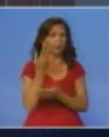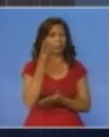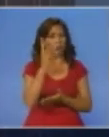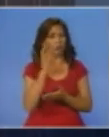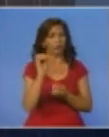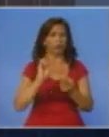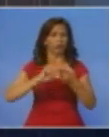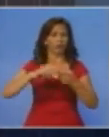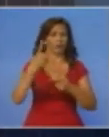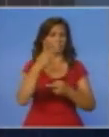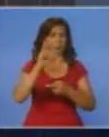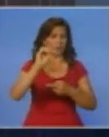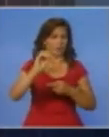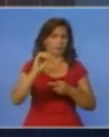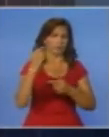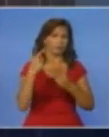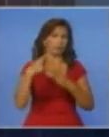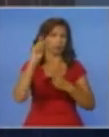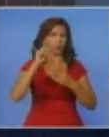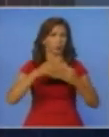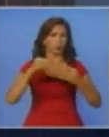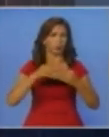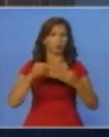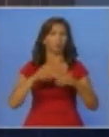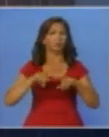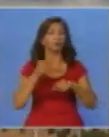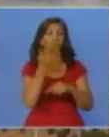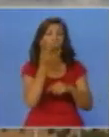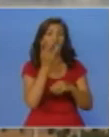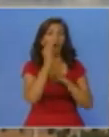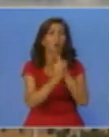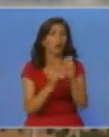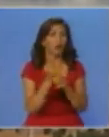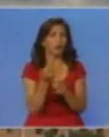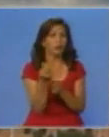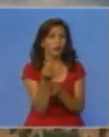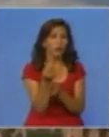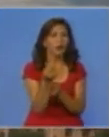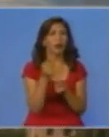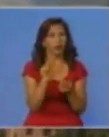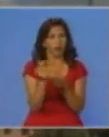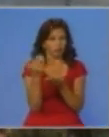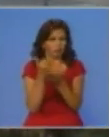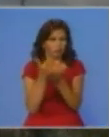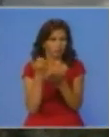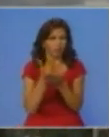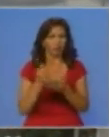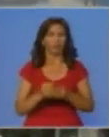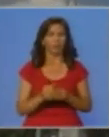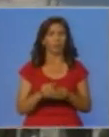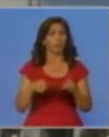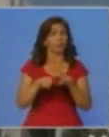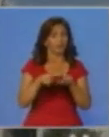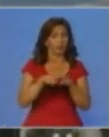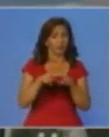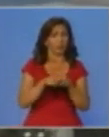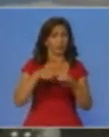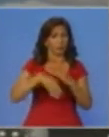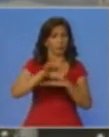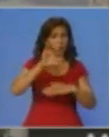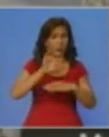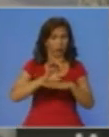20 millones de dólares de acuerdo al precio internacional del oro al final el banco central recibirá la misma cantidad y calidad